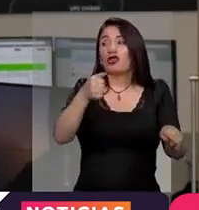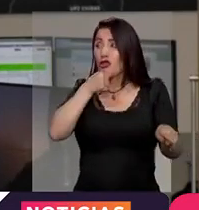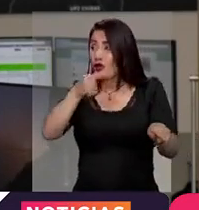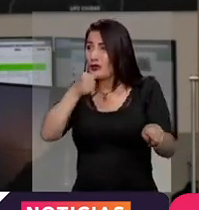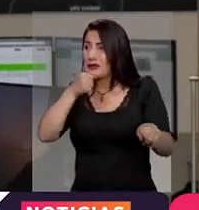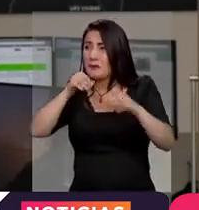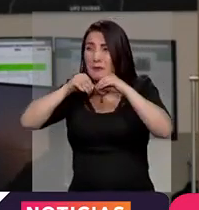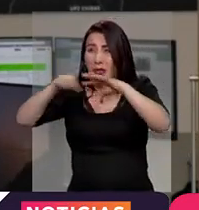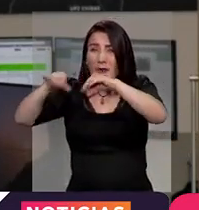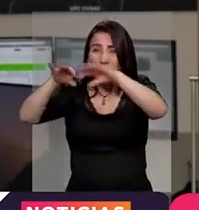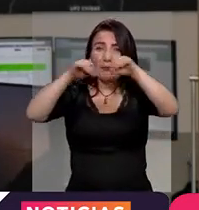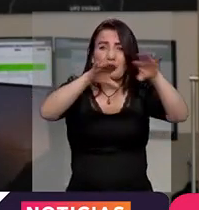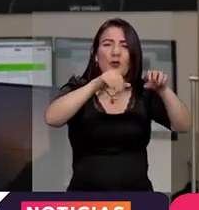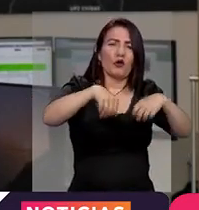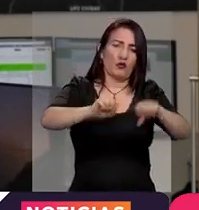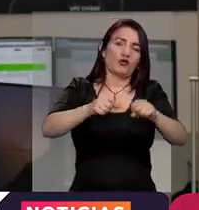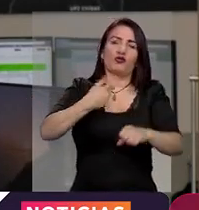estado circulando alrededor de las botas no es cierta